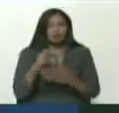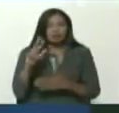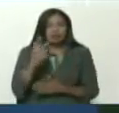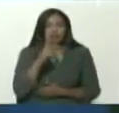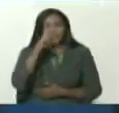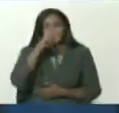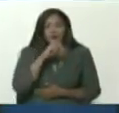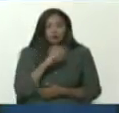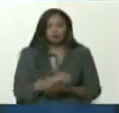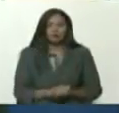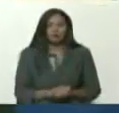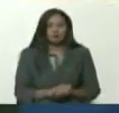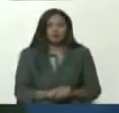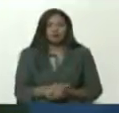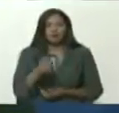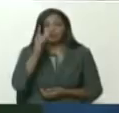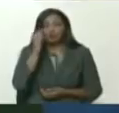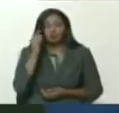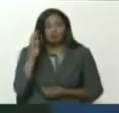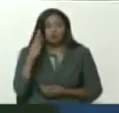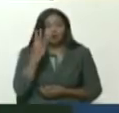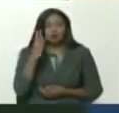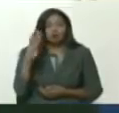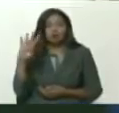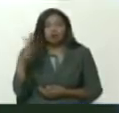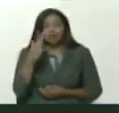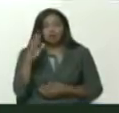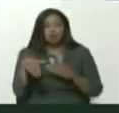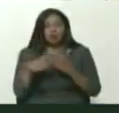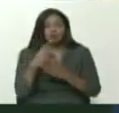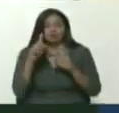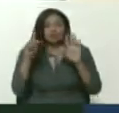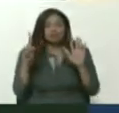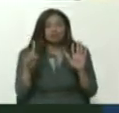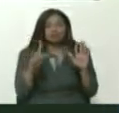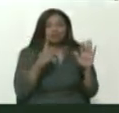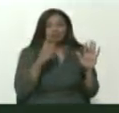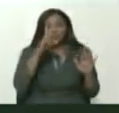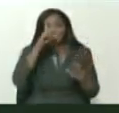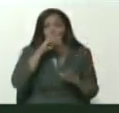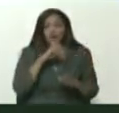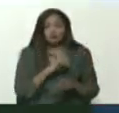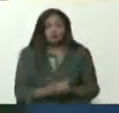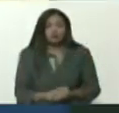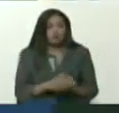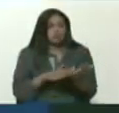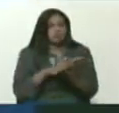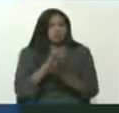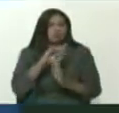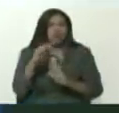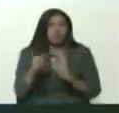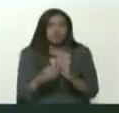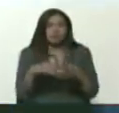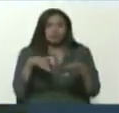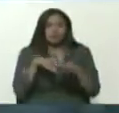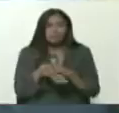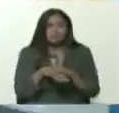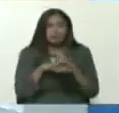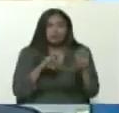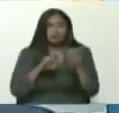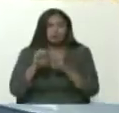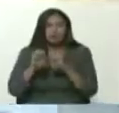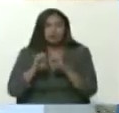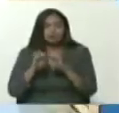año y para los muchachos de cuarto, quinto y hasta sexto año, garantizando los zapatos para la